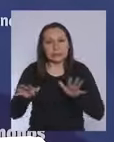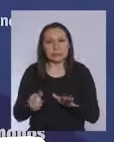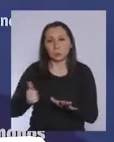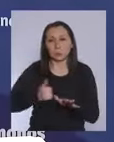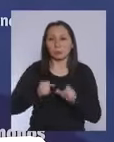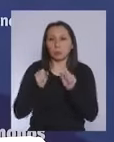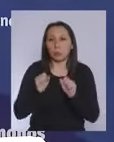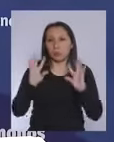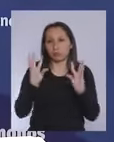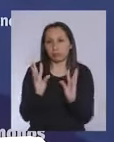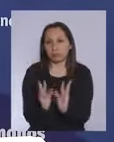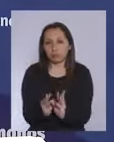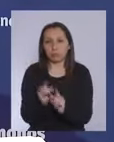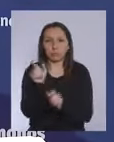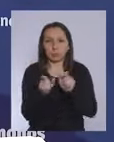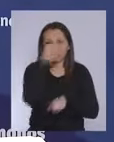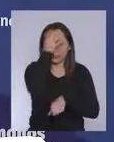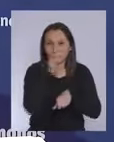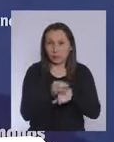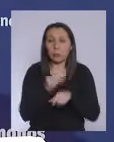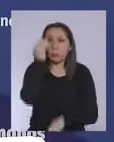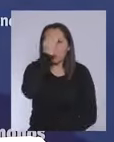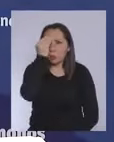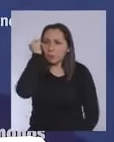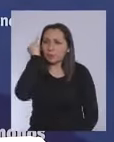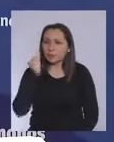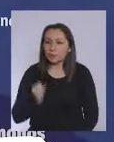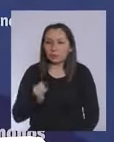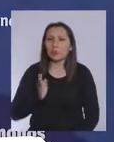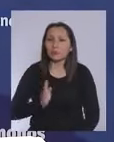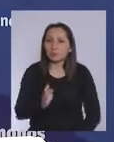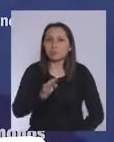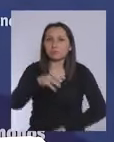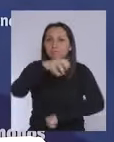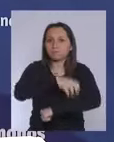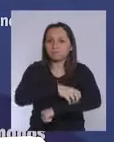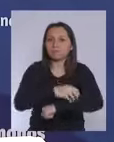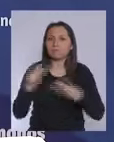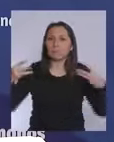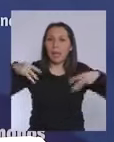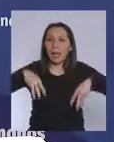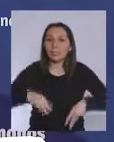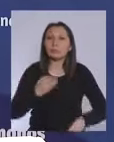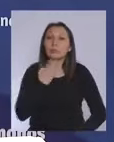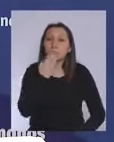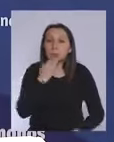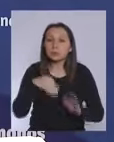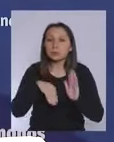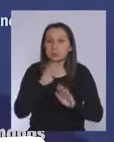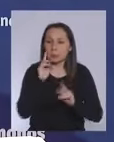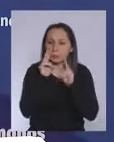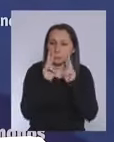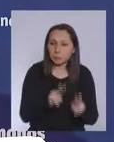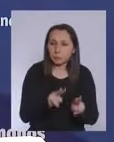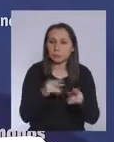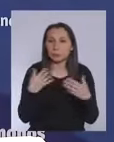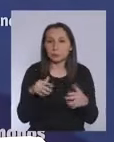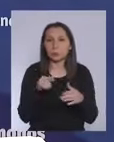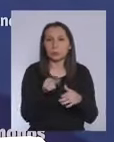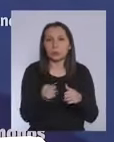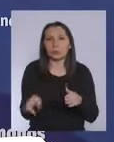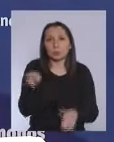logrado reducir sus casos nos preocupa siempre la región de magallanes sobre todo puntarenas que mantiene una